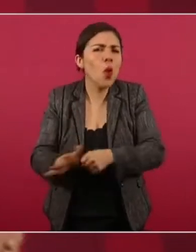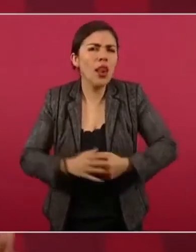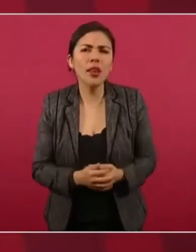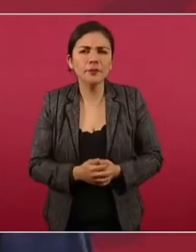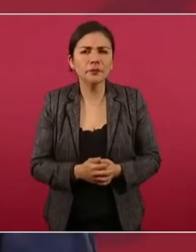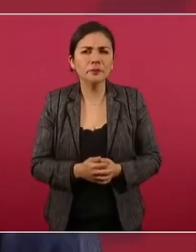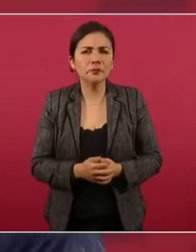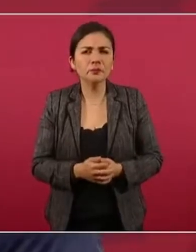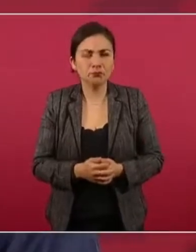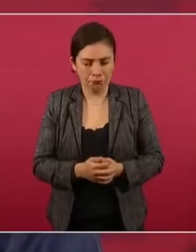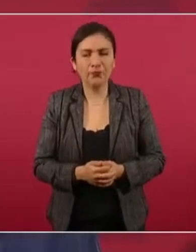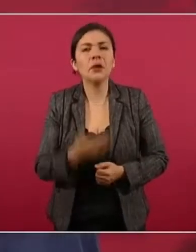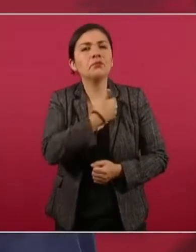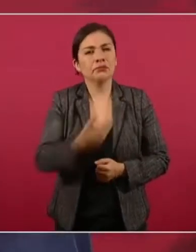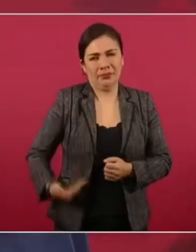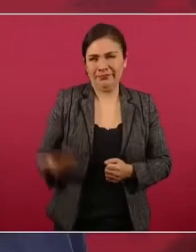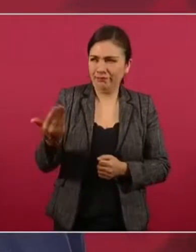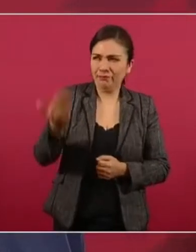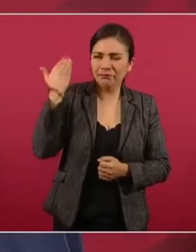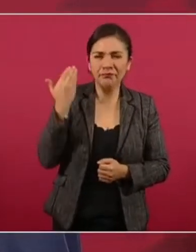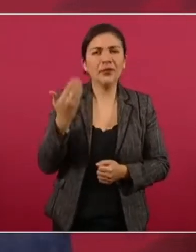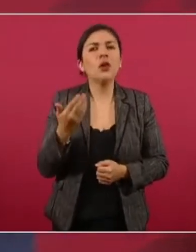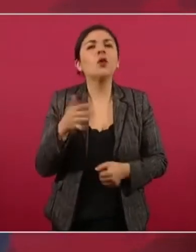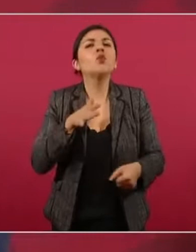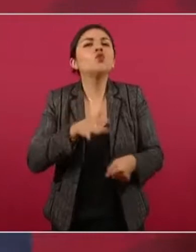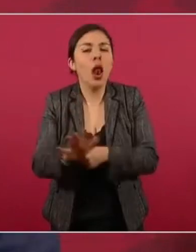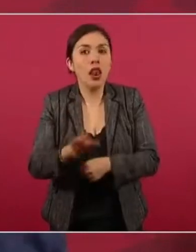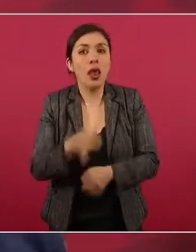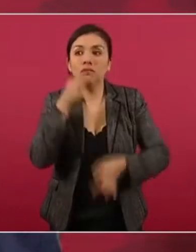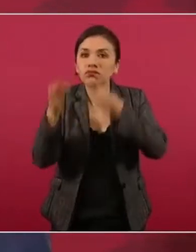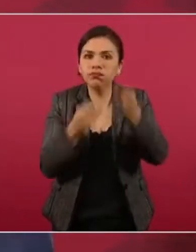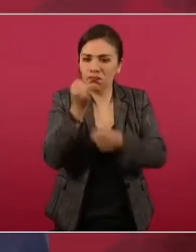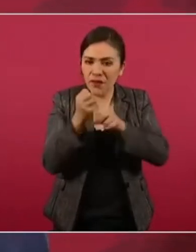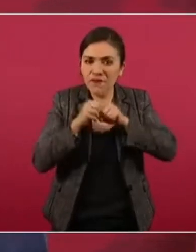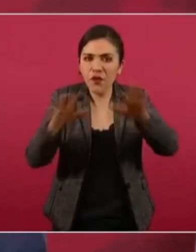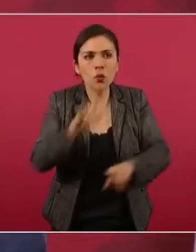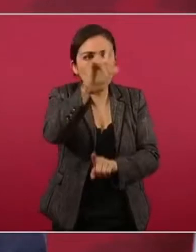¿Qué presidente de México informaba de lunes a viernes?